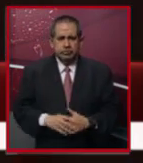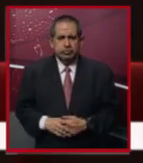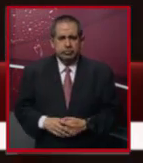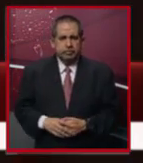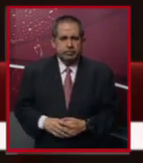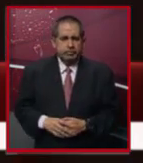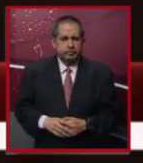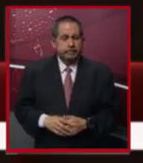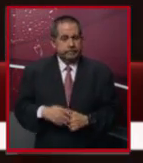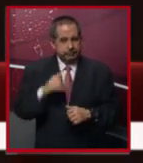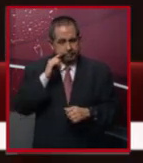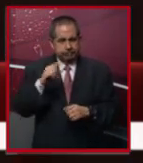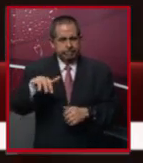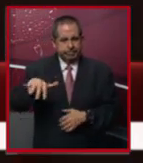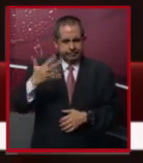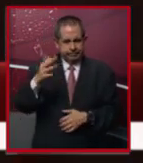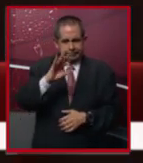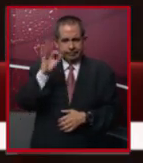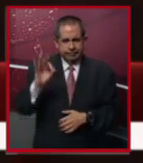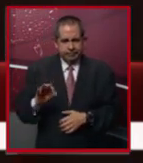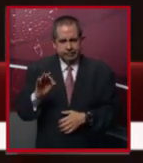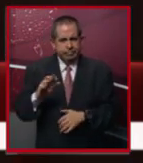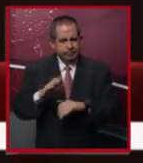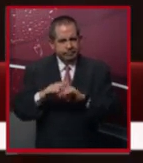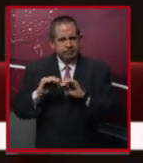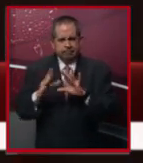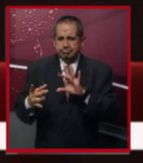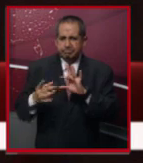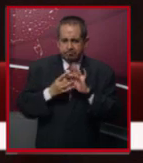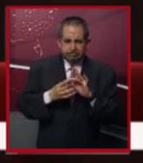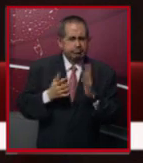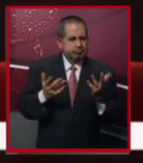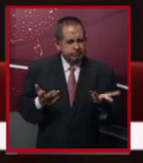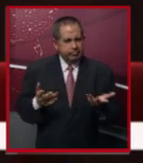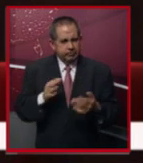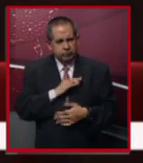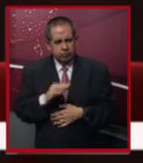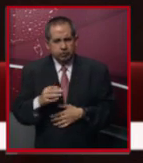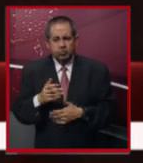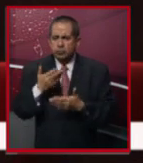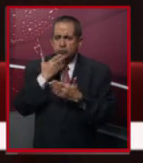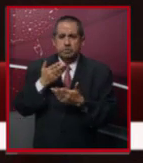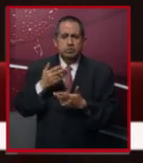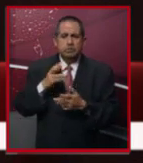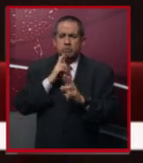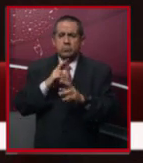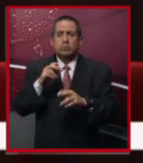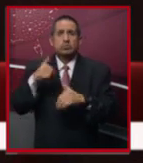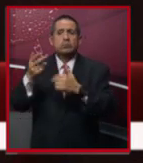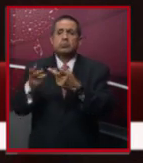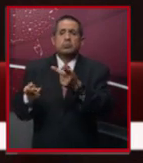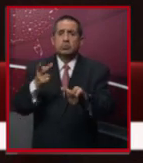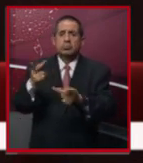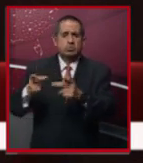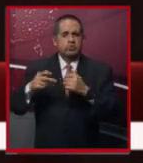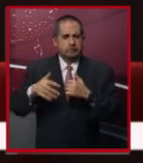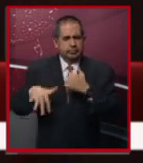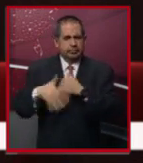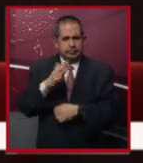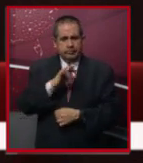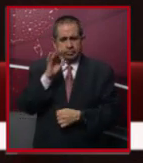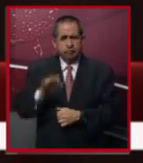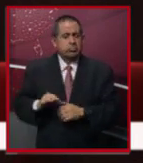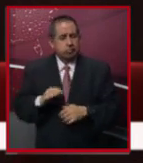Vayamos al 15% para hacer vinculatorias entonces sí los resultados de esas consultas.